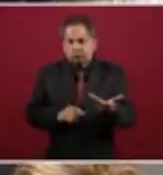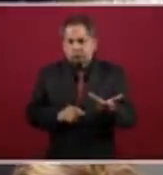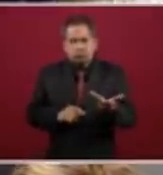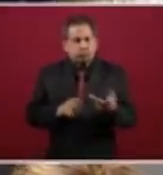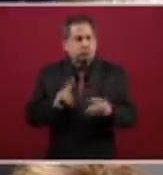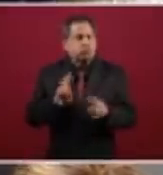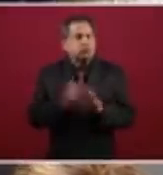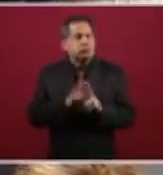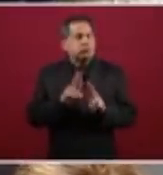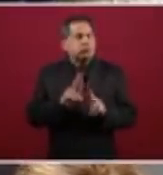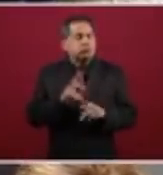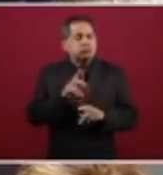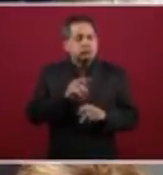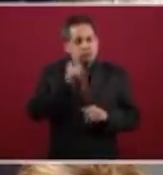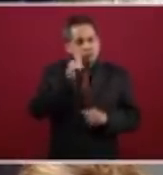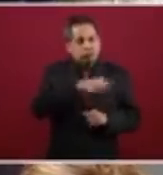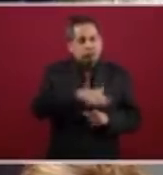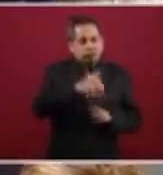atendiendo